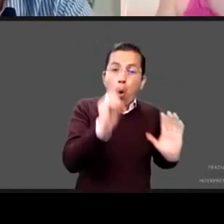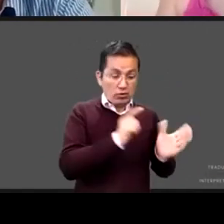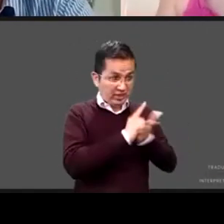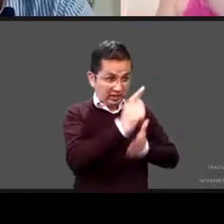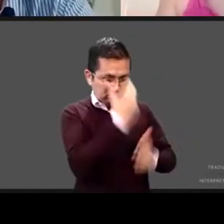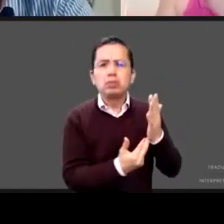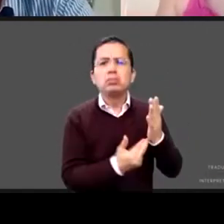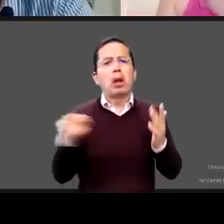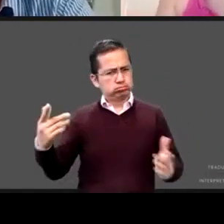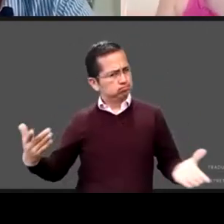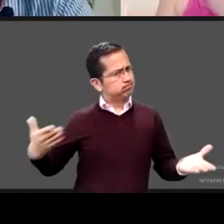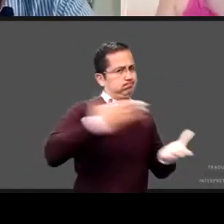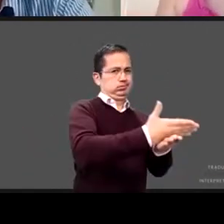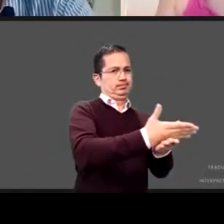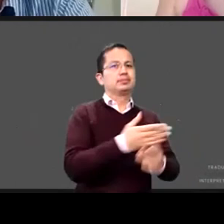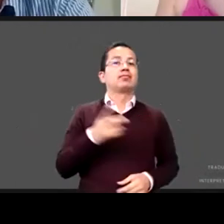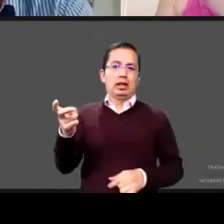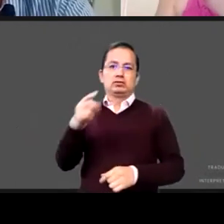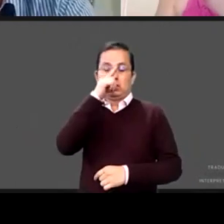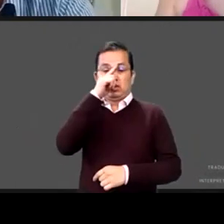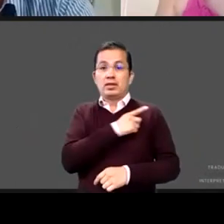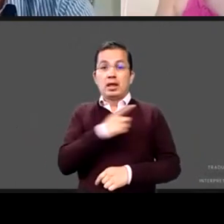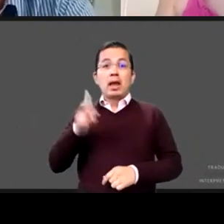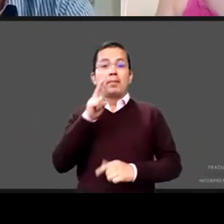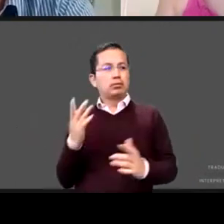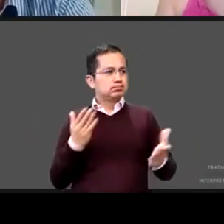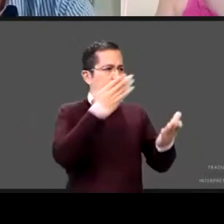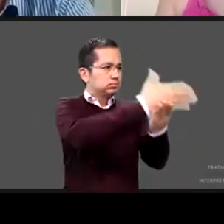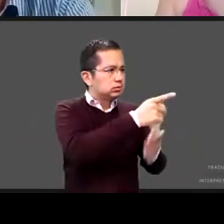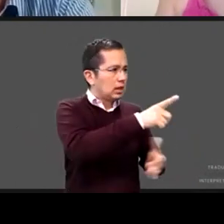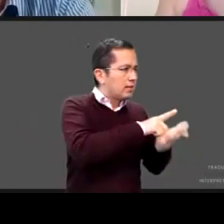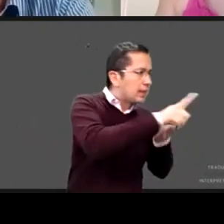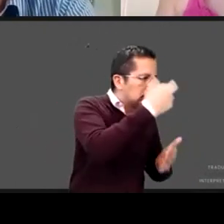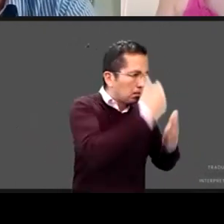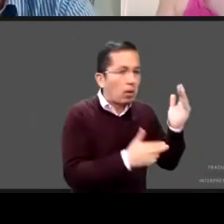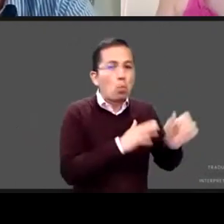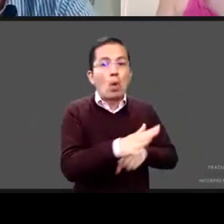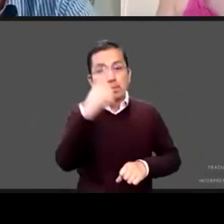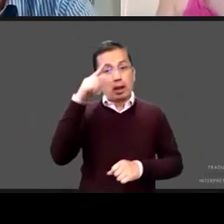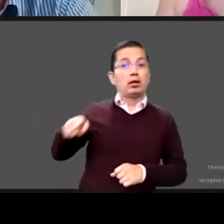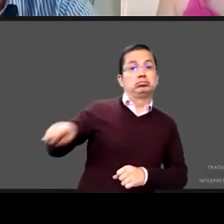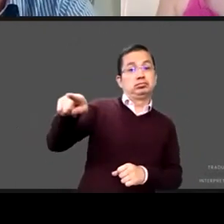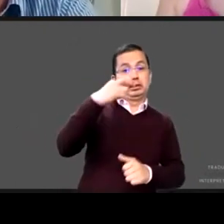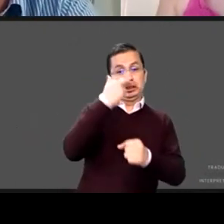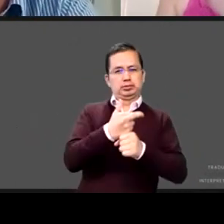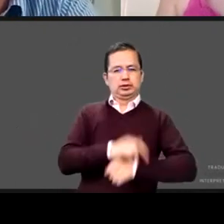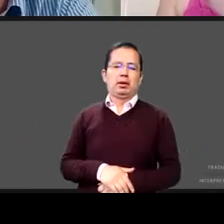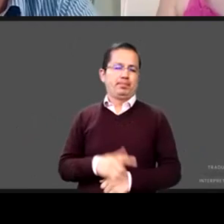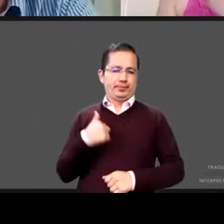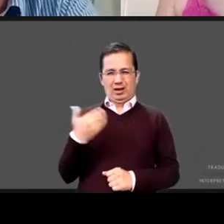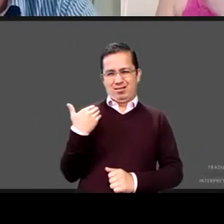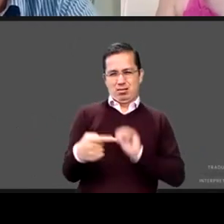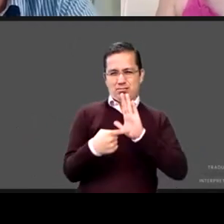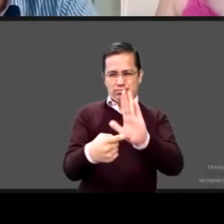particular, qué derechos se vulneraron y qué tenemos que hacer como autoridades. Entonces, ahí les puse la página. Si mis